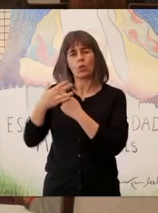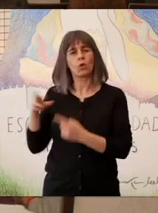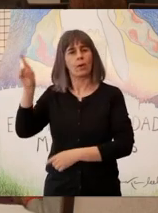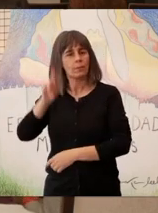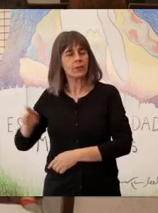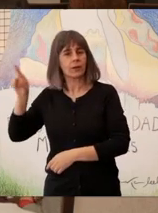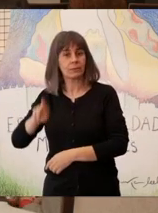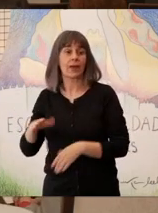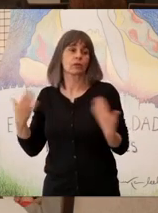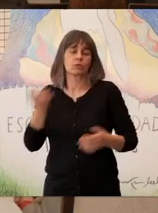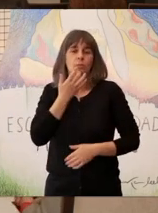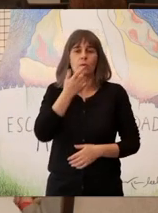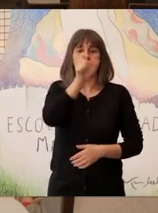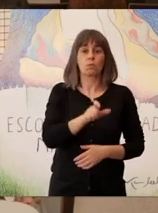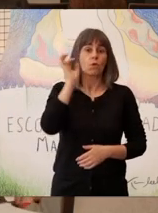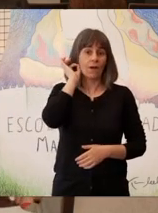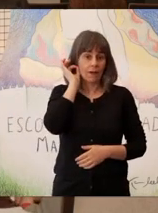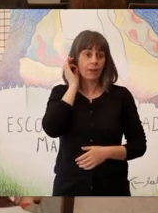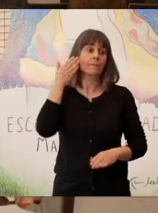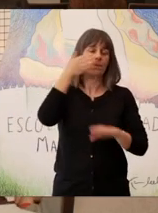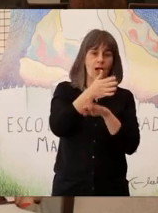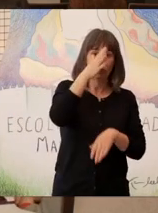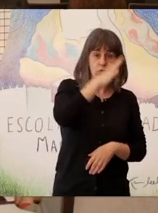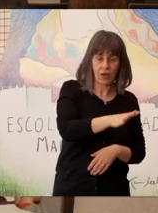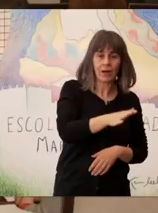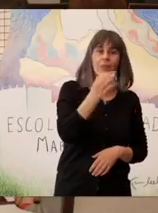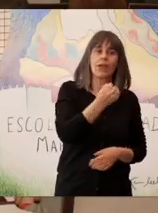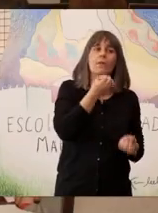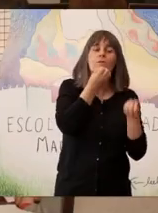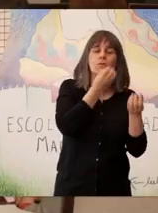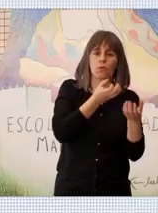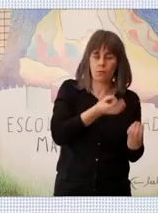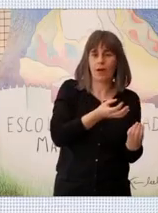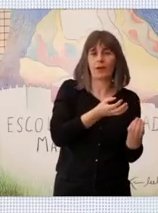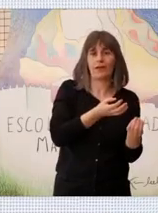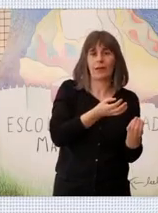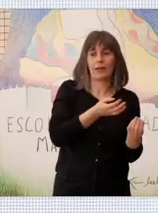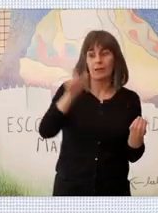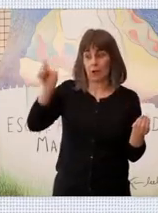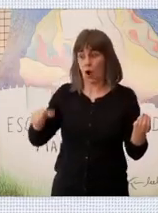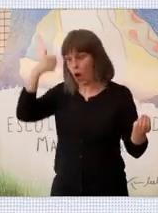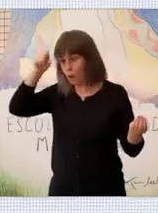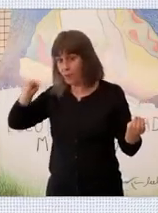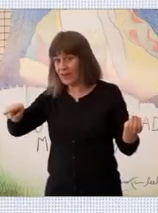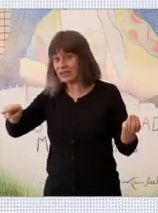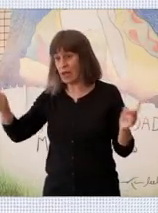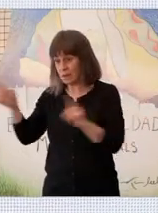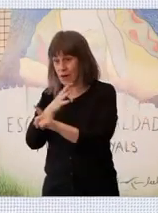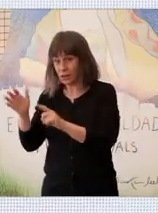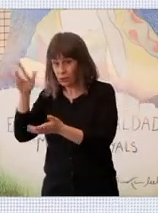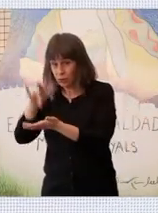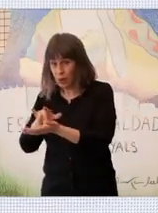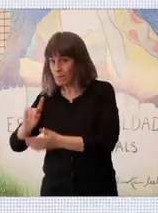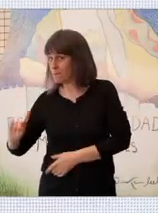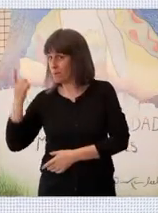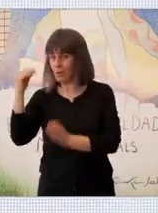mujer va a denunciar, informarle de que a quien está denunciando no es la primera vez. Porque es una manera de ayudar a esa mujer a tomar